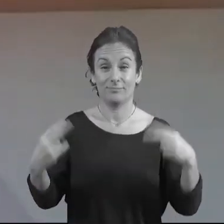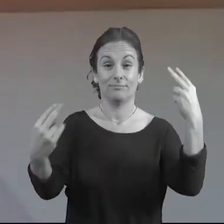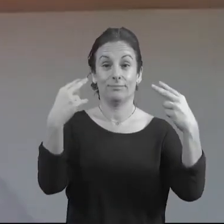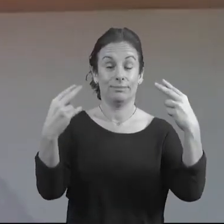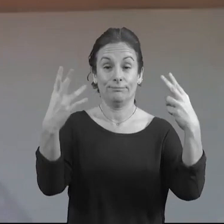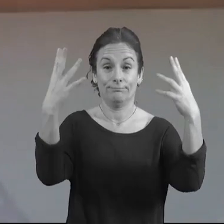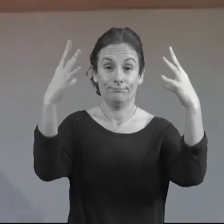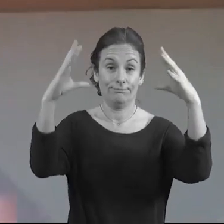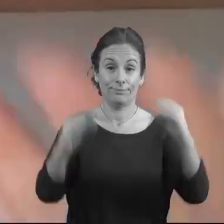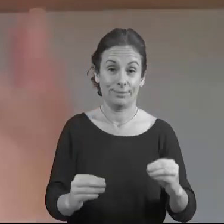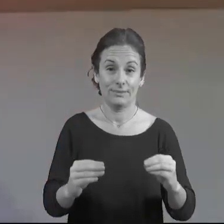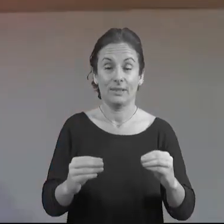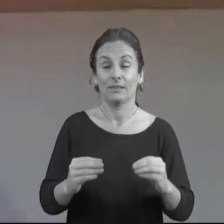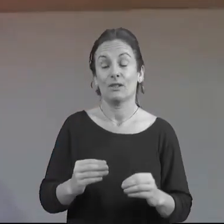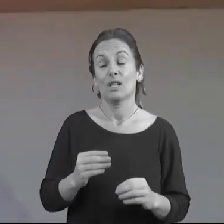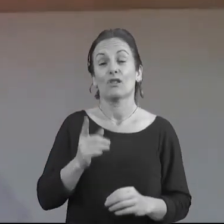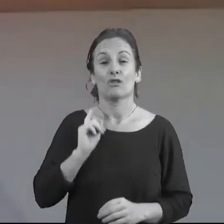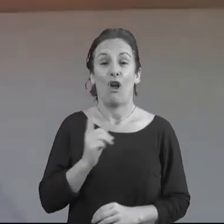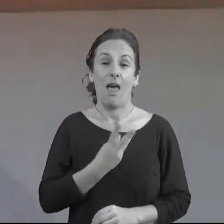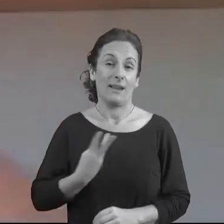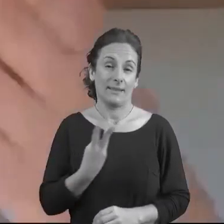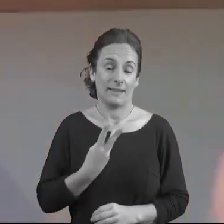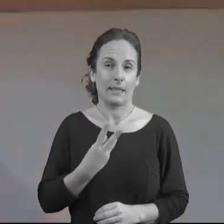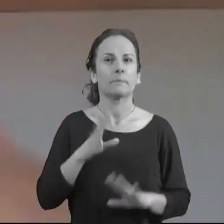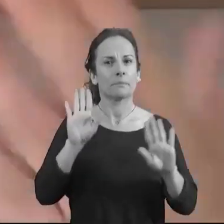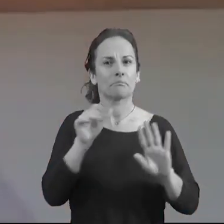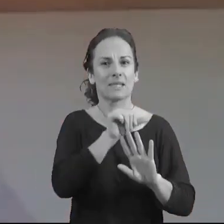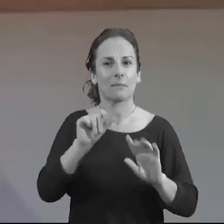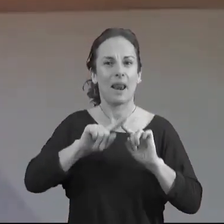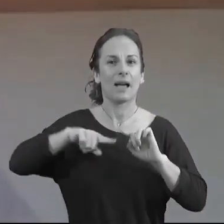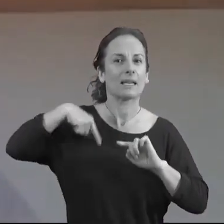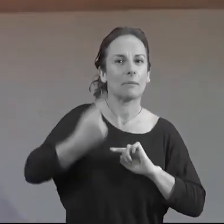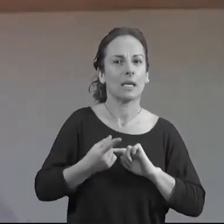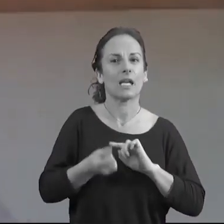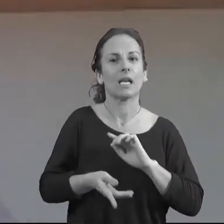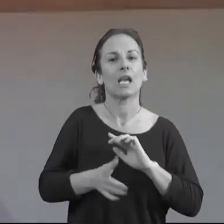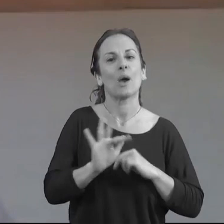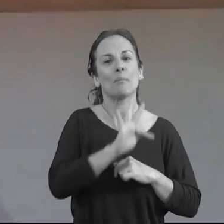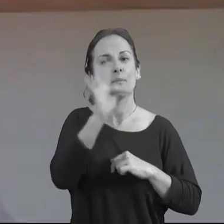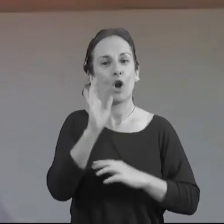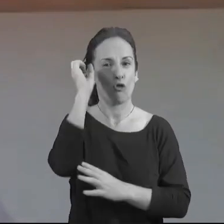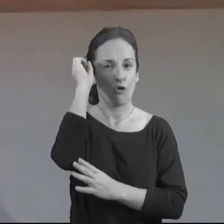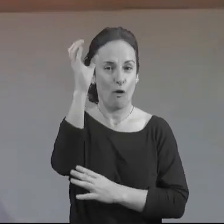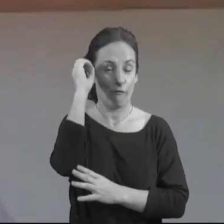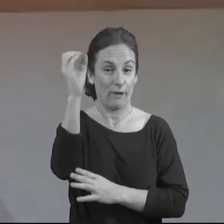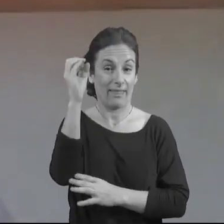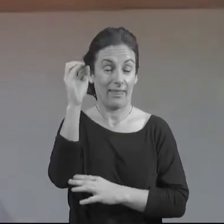con gente que se haya podido conectar en directo. La semana que viene seguimos con nuestras conferencias